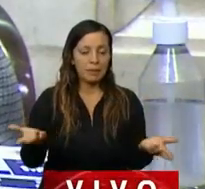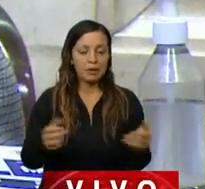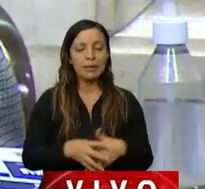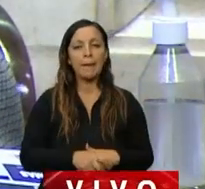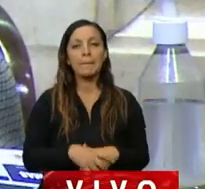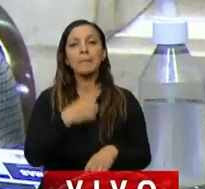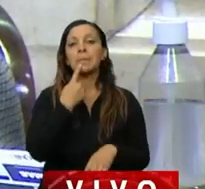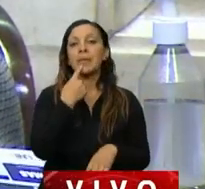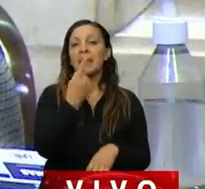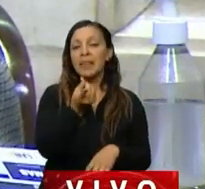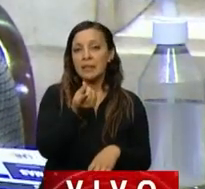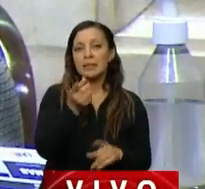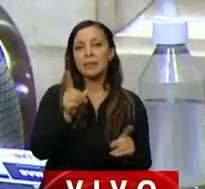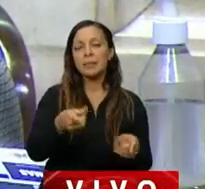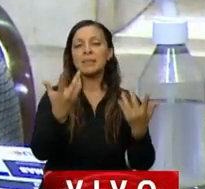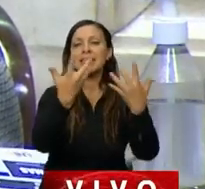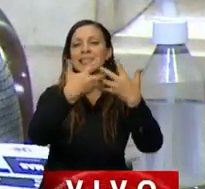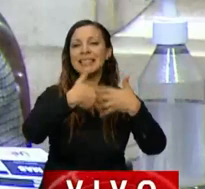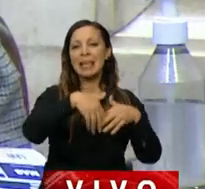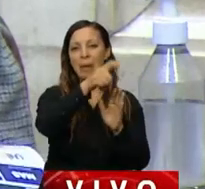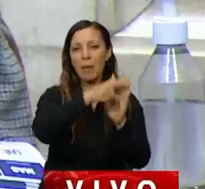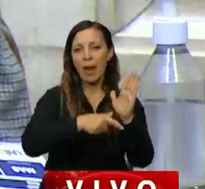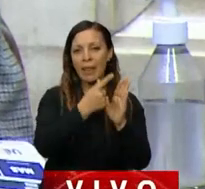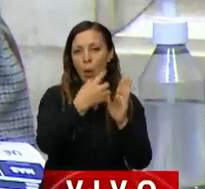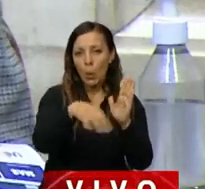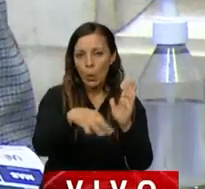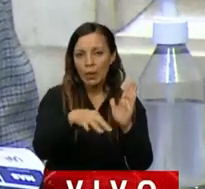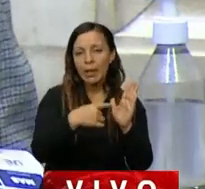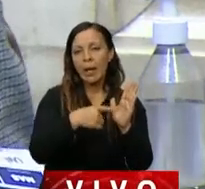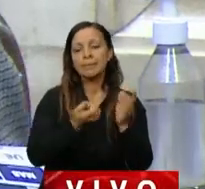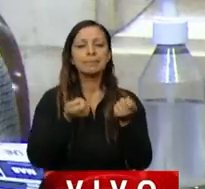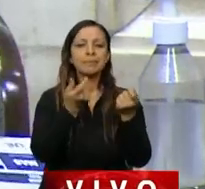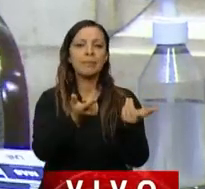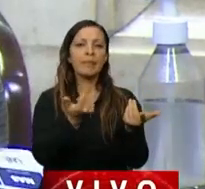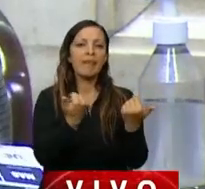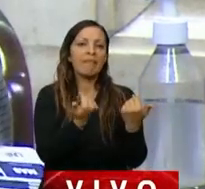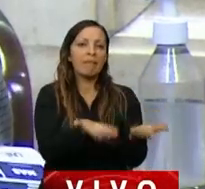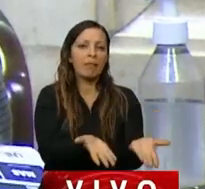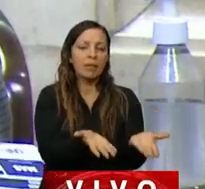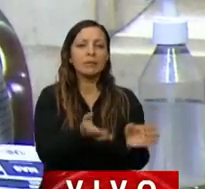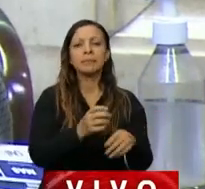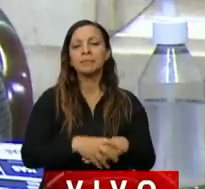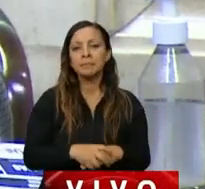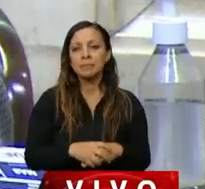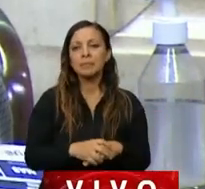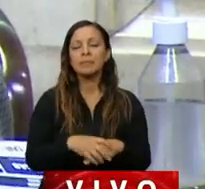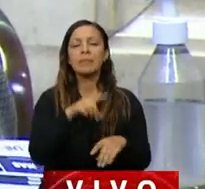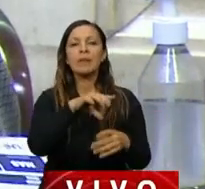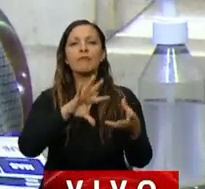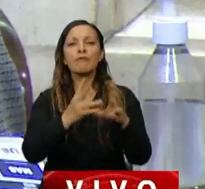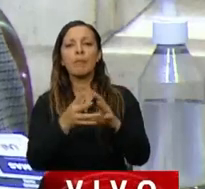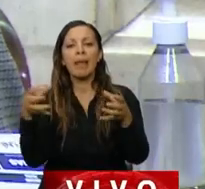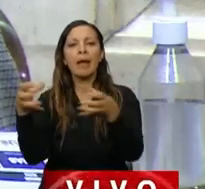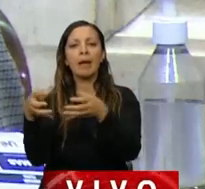Se dice que este sistema de la boleta única favorece la fragmentación o